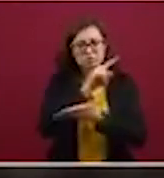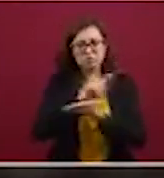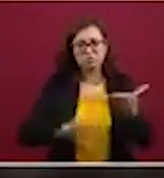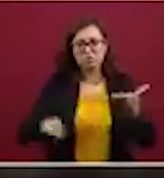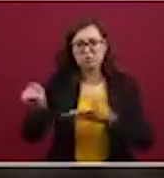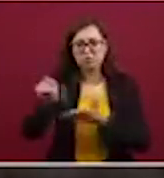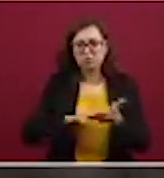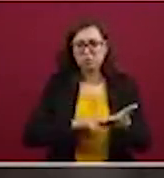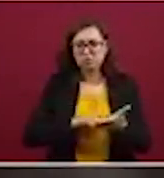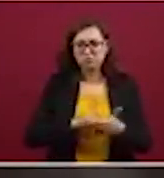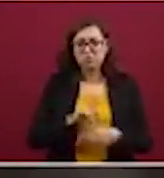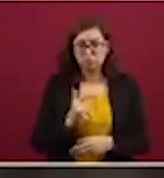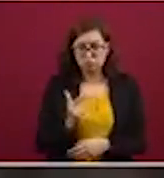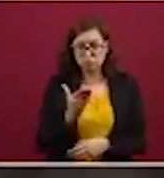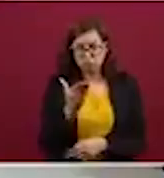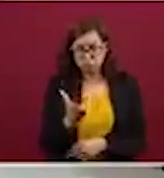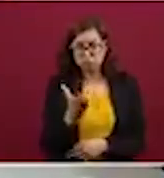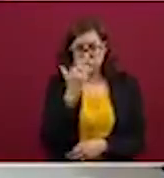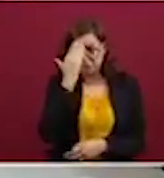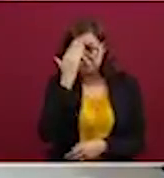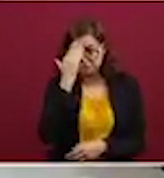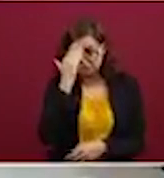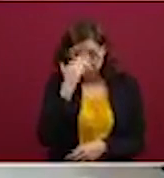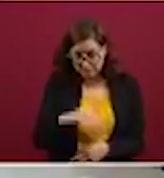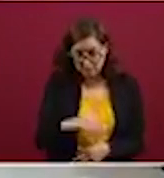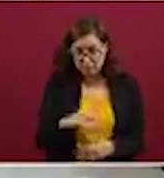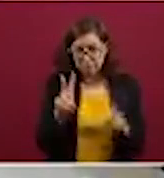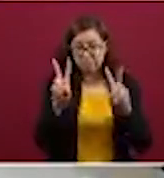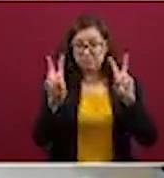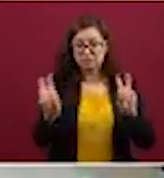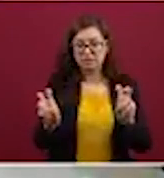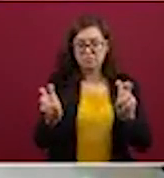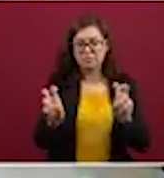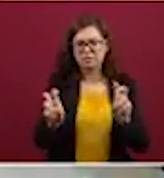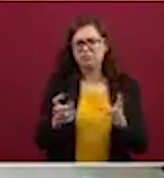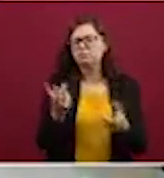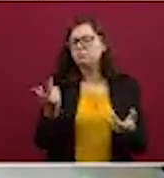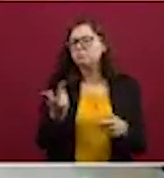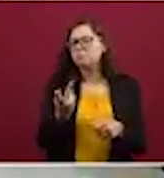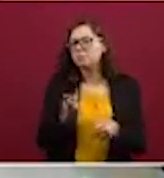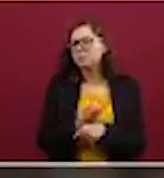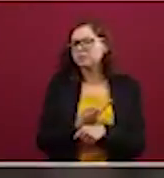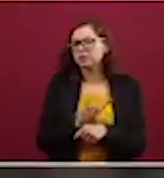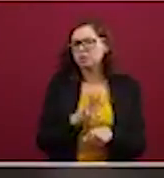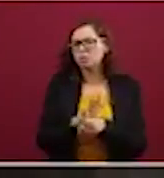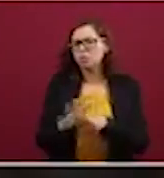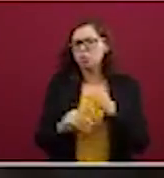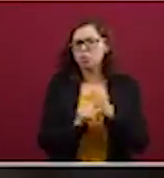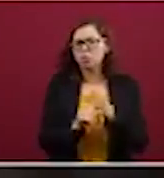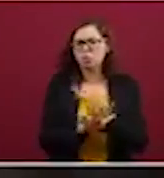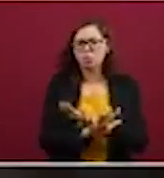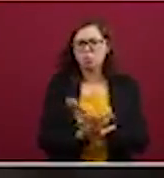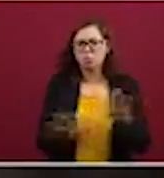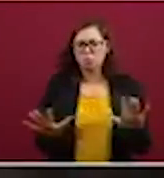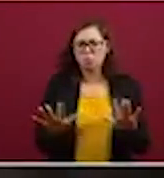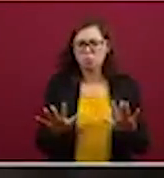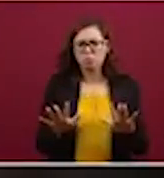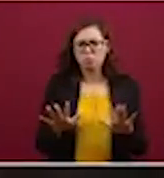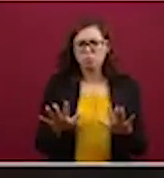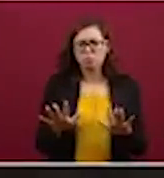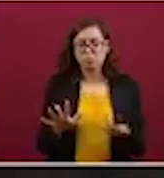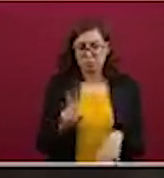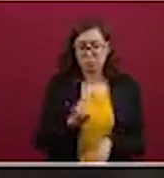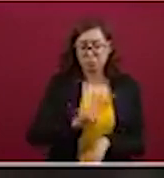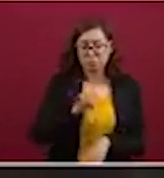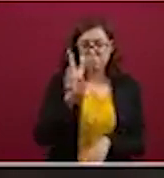preguntarle si usted está informado de esto este qué información tiene y pues sí es